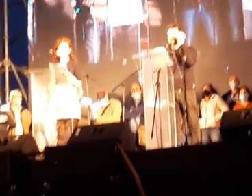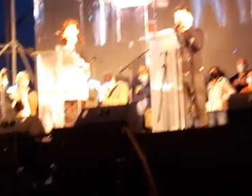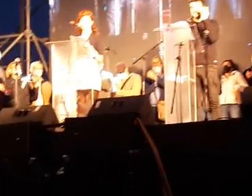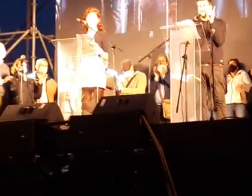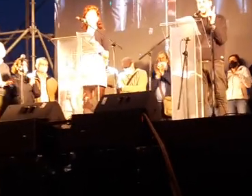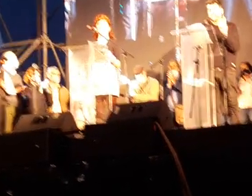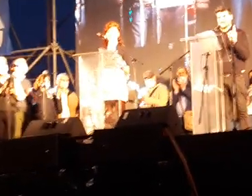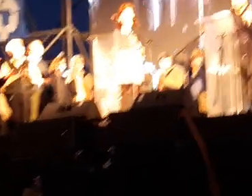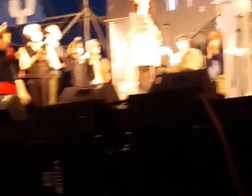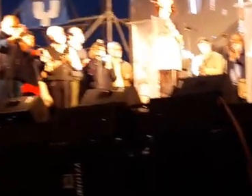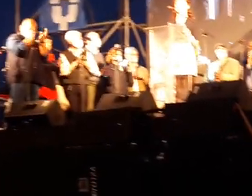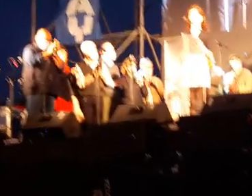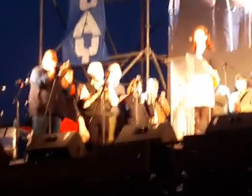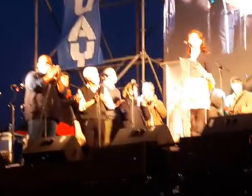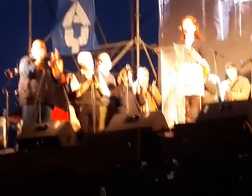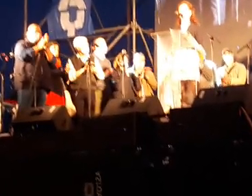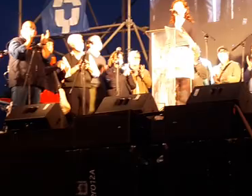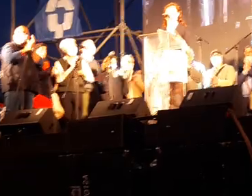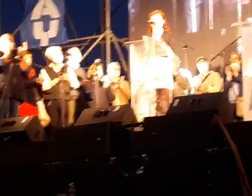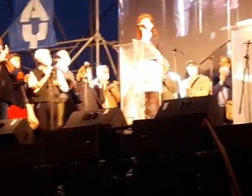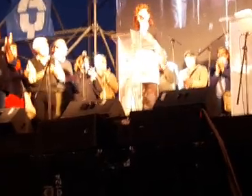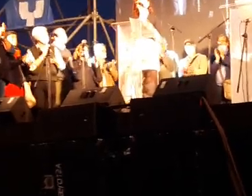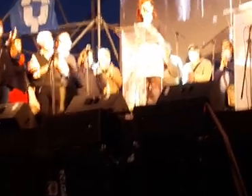y de todas.